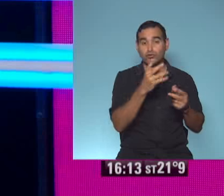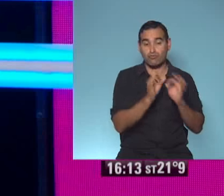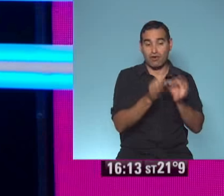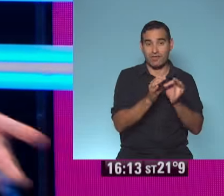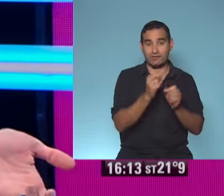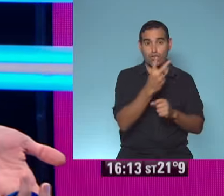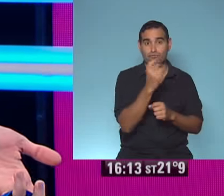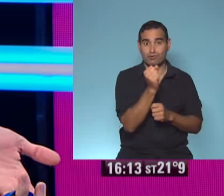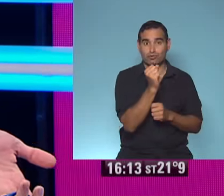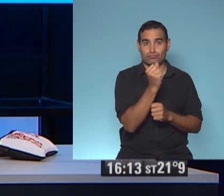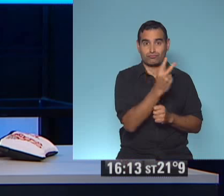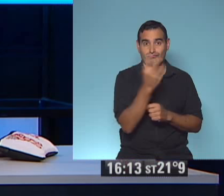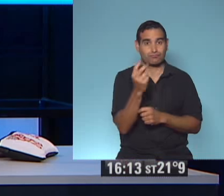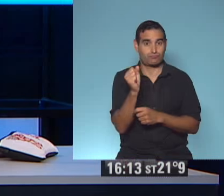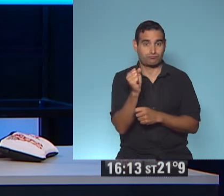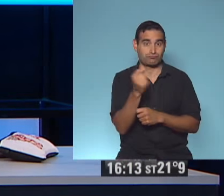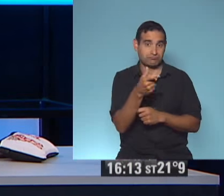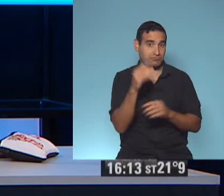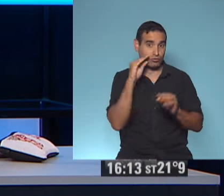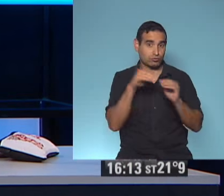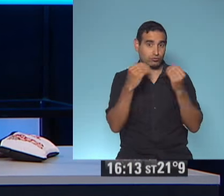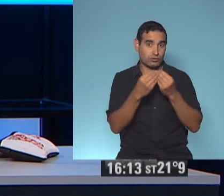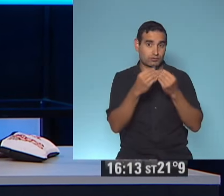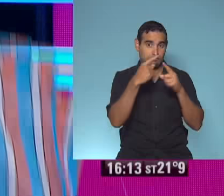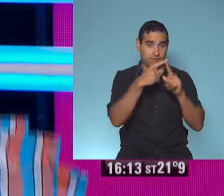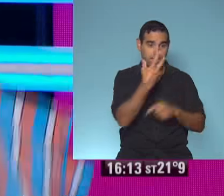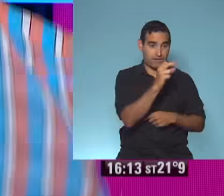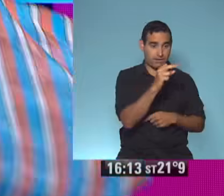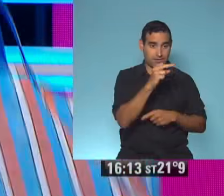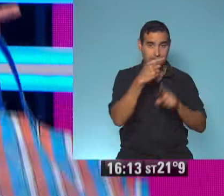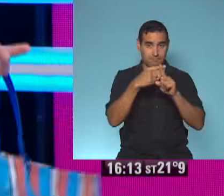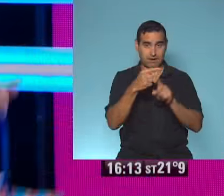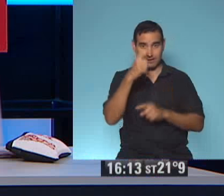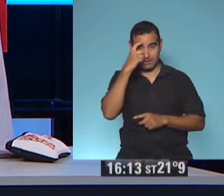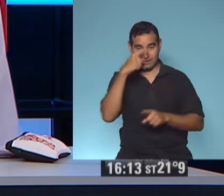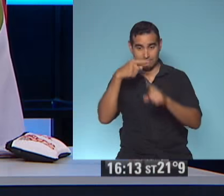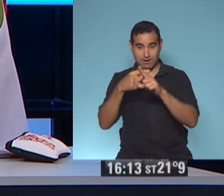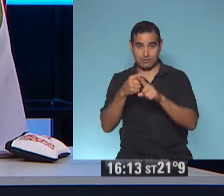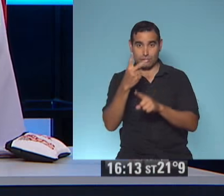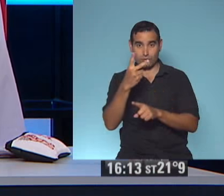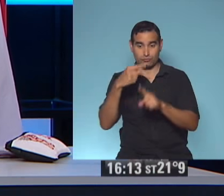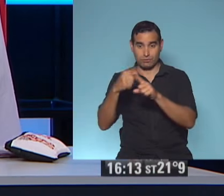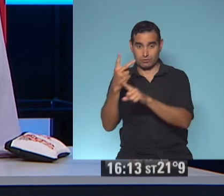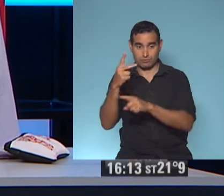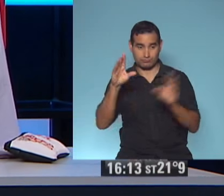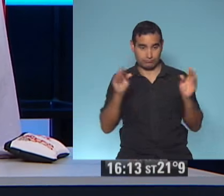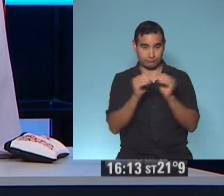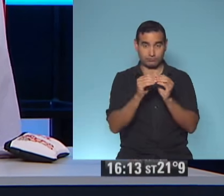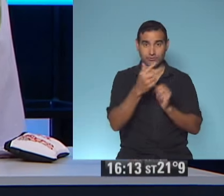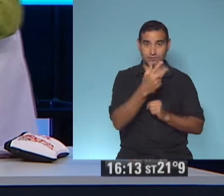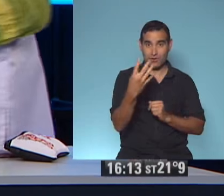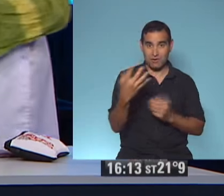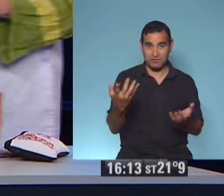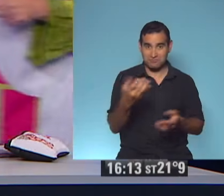monedas de 2 pesos. Muy bien. Y ahí uso el de 20, el de 10, dos monedas de 2 pesos, 34. ¿Está bien?